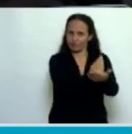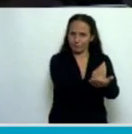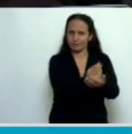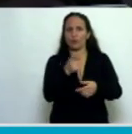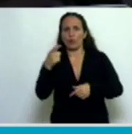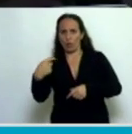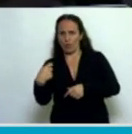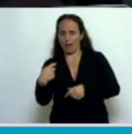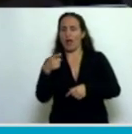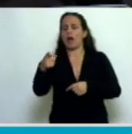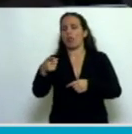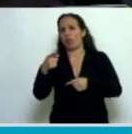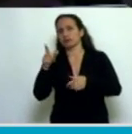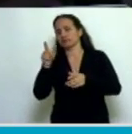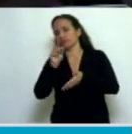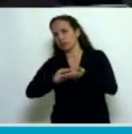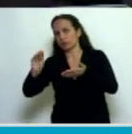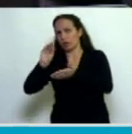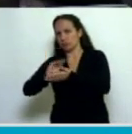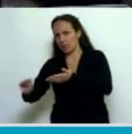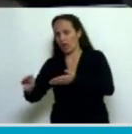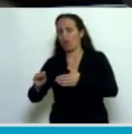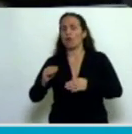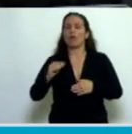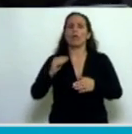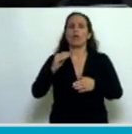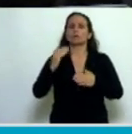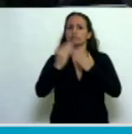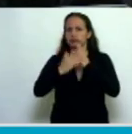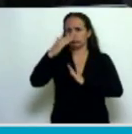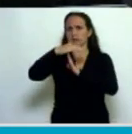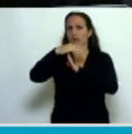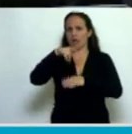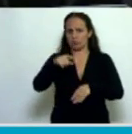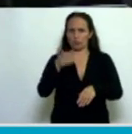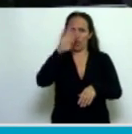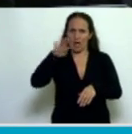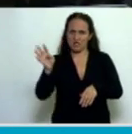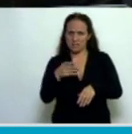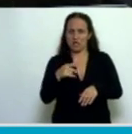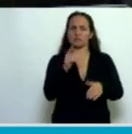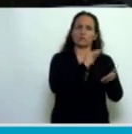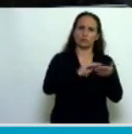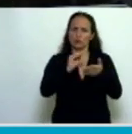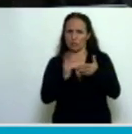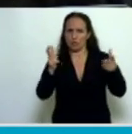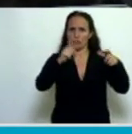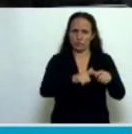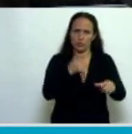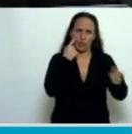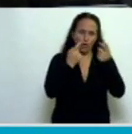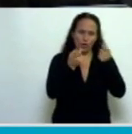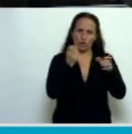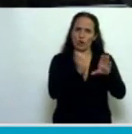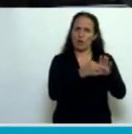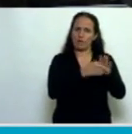de empresarios, de legisladores, jefatura de gabinete y la ANSES, la Comisión Bicameral de Control de los Fondos de la Seguridad